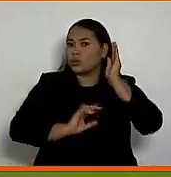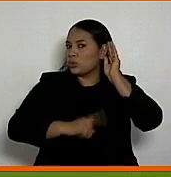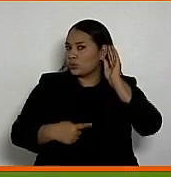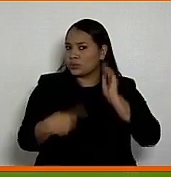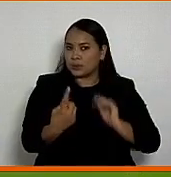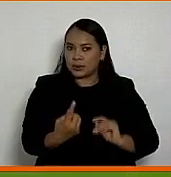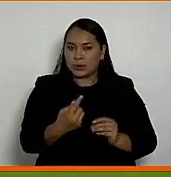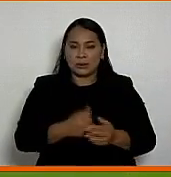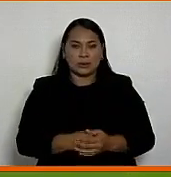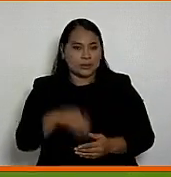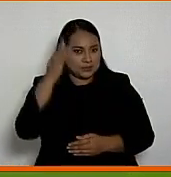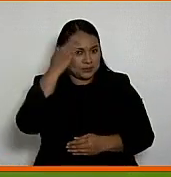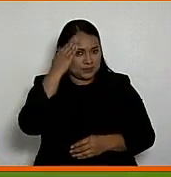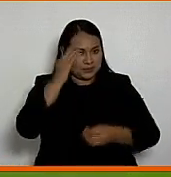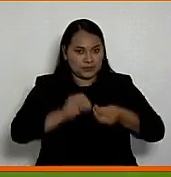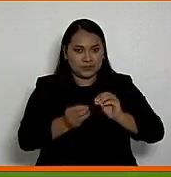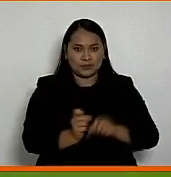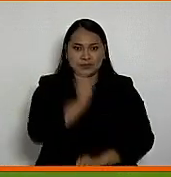tu número ganador es